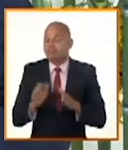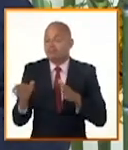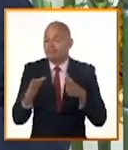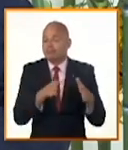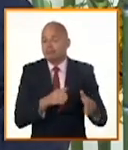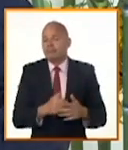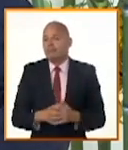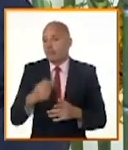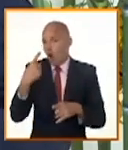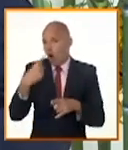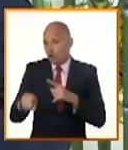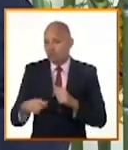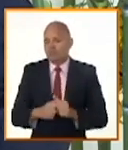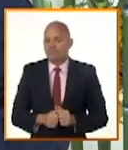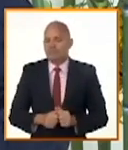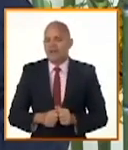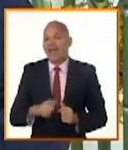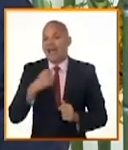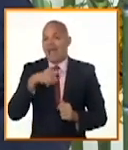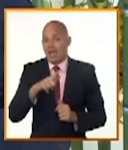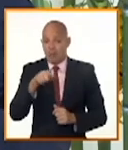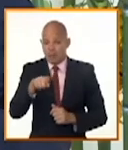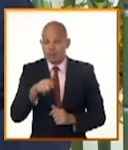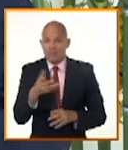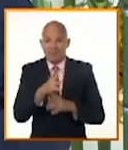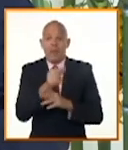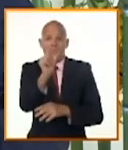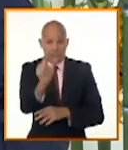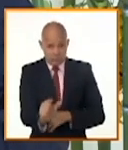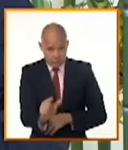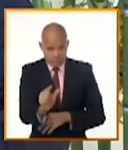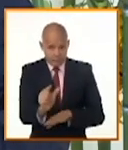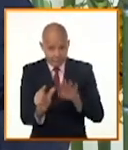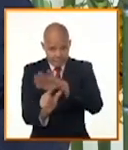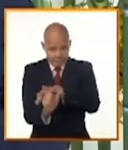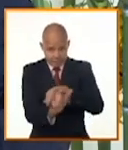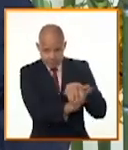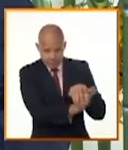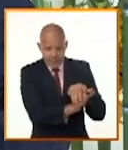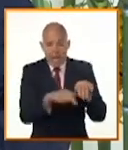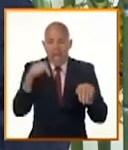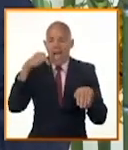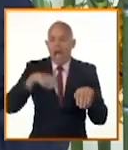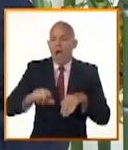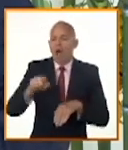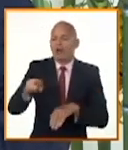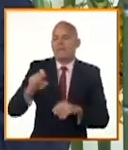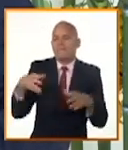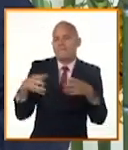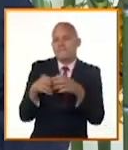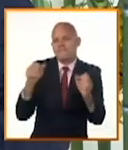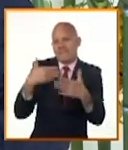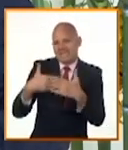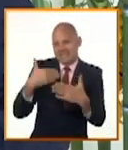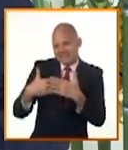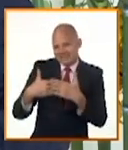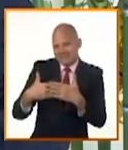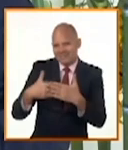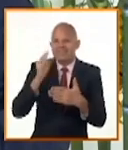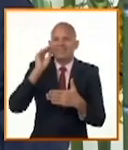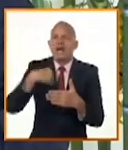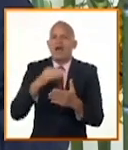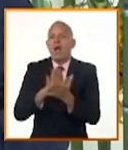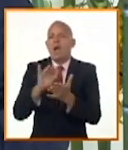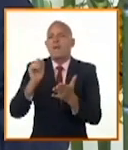jurídicas o sea en tractores económicos solamente están disponibles tres canales que serían la banca